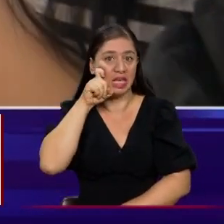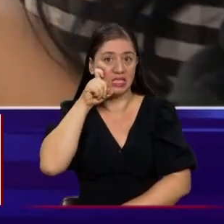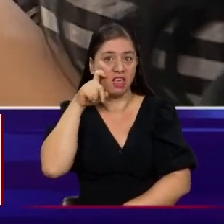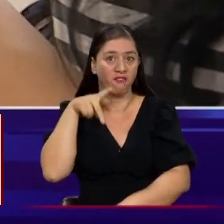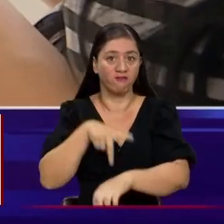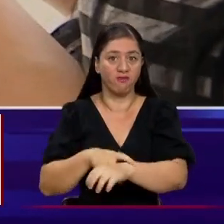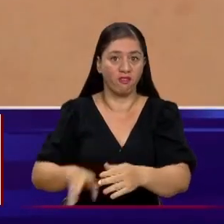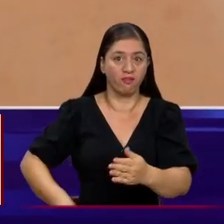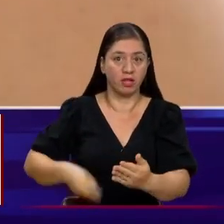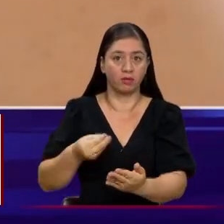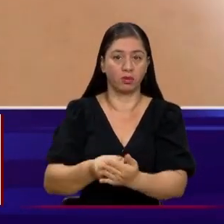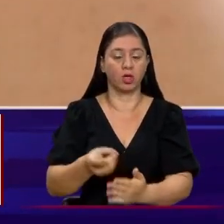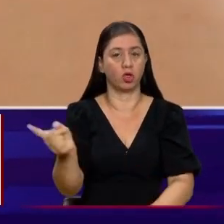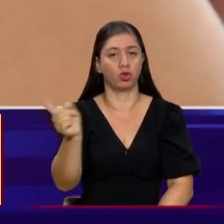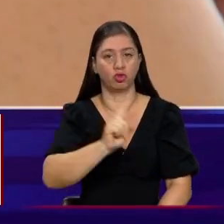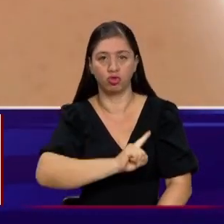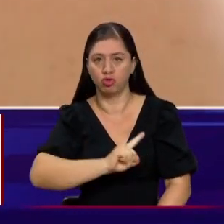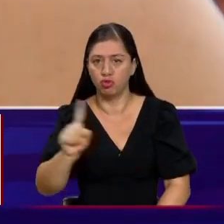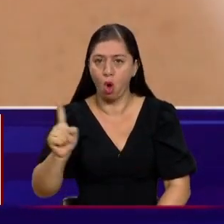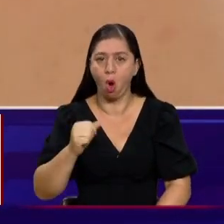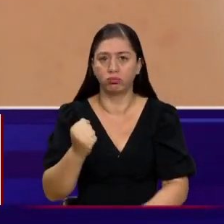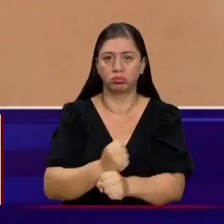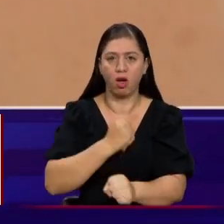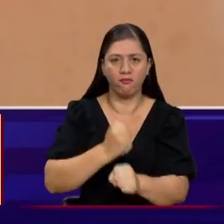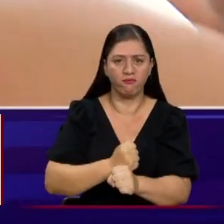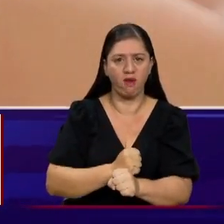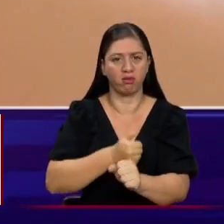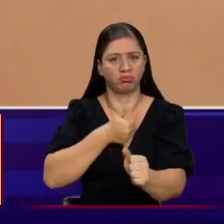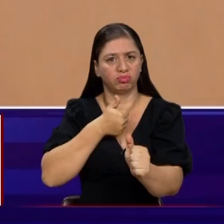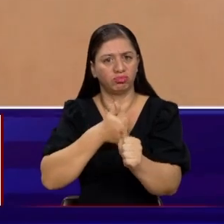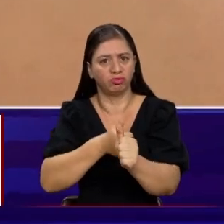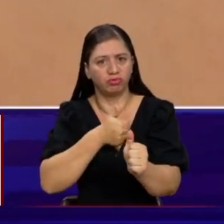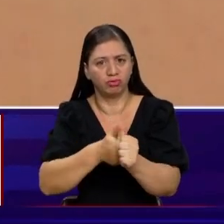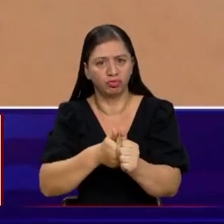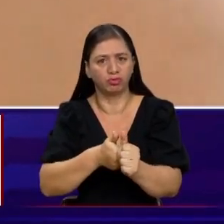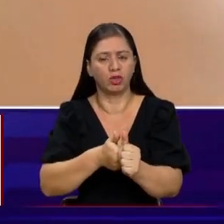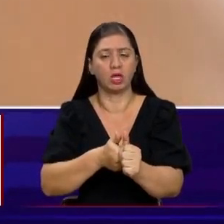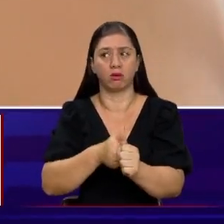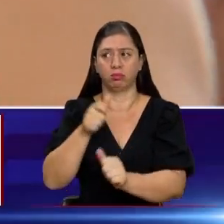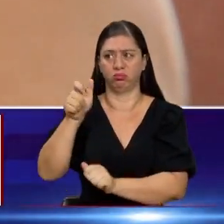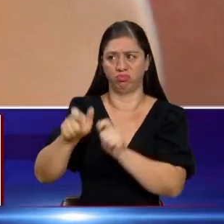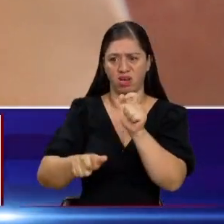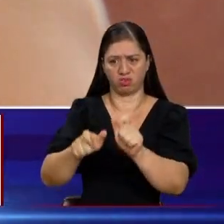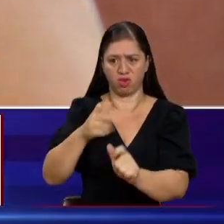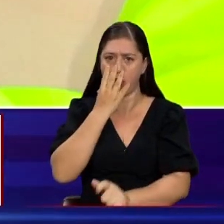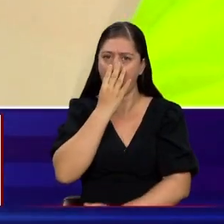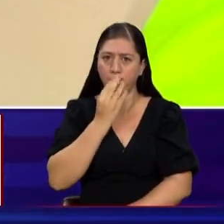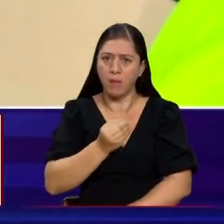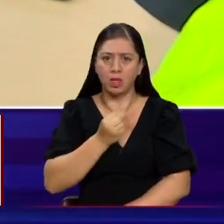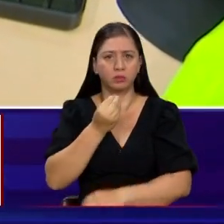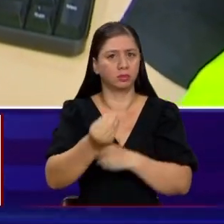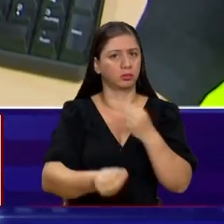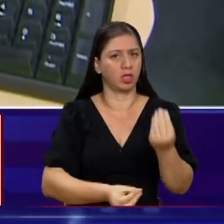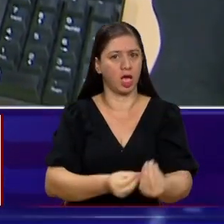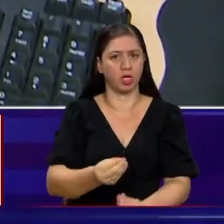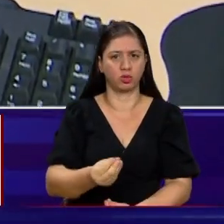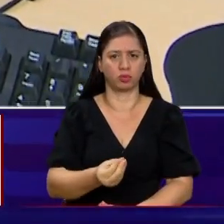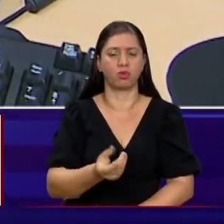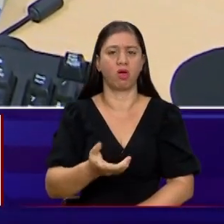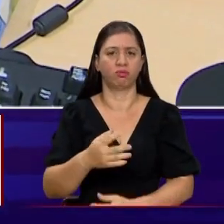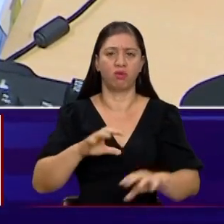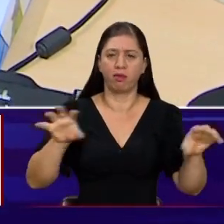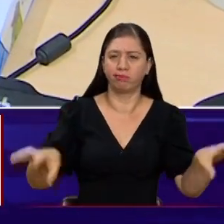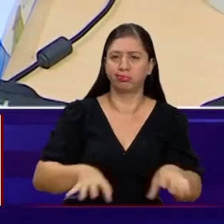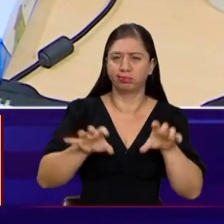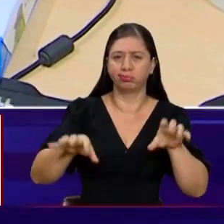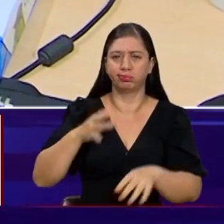no facilitar el trabajo, la labor, el seguimiento que hacen estos delincuentes de nuestras rutinas, de nuestras